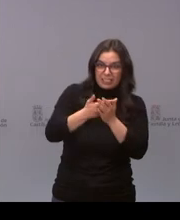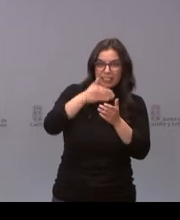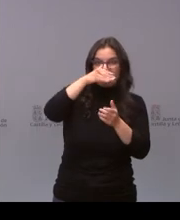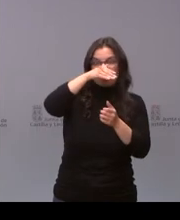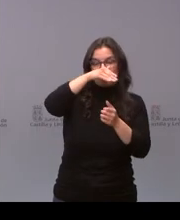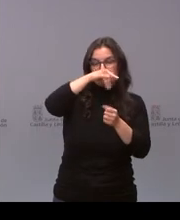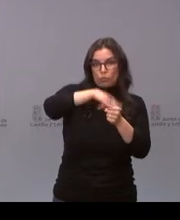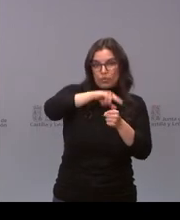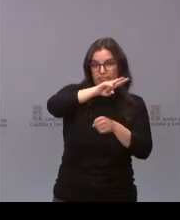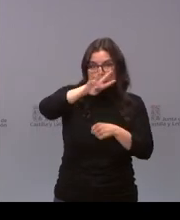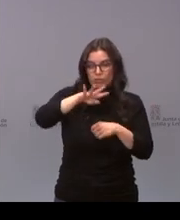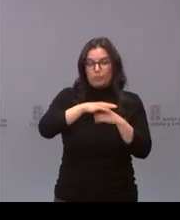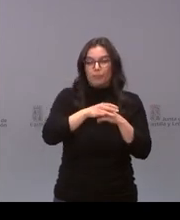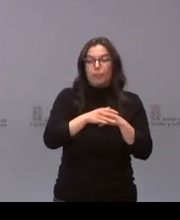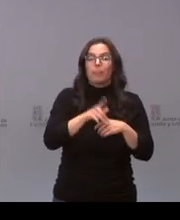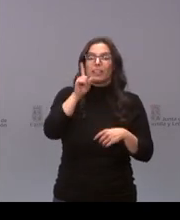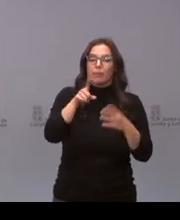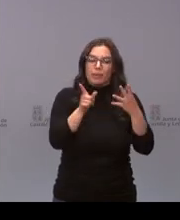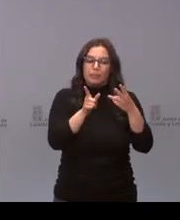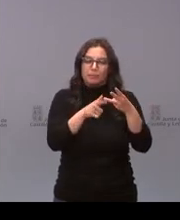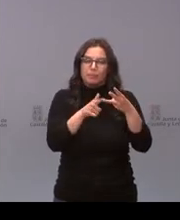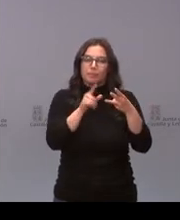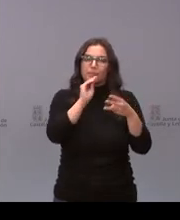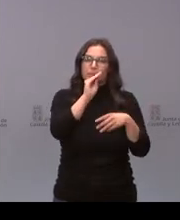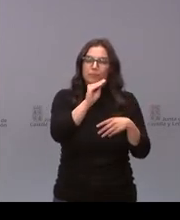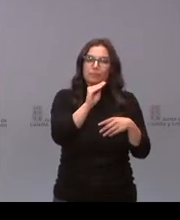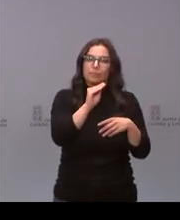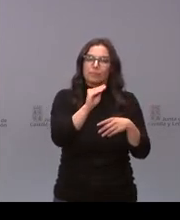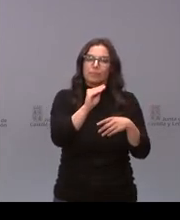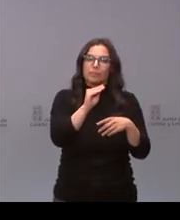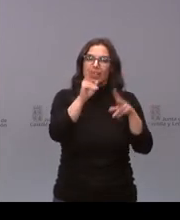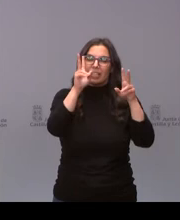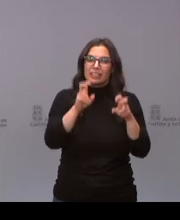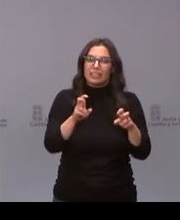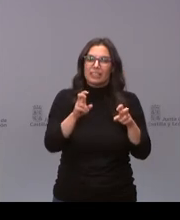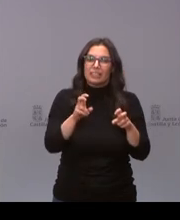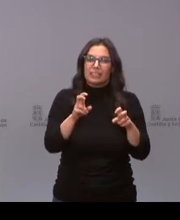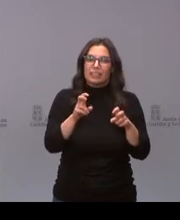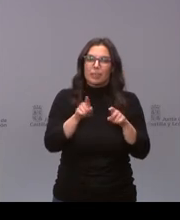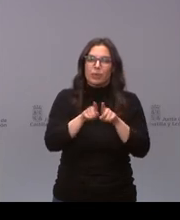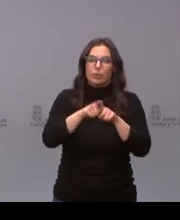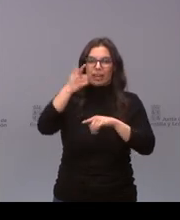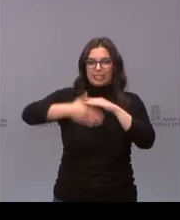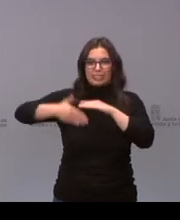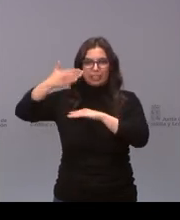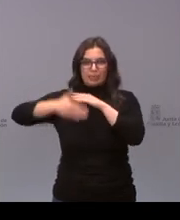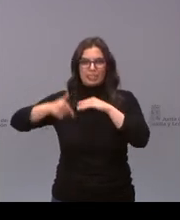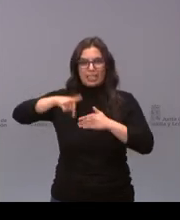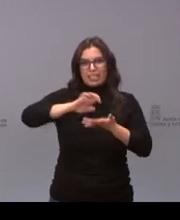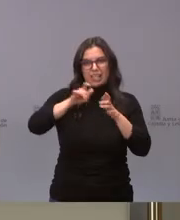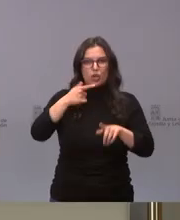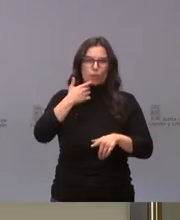también preguntarle para ver si podía ahondar un poco más en esa leyenda negra que se ha puesto sobre las restricciones de Castilla y León. Muchas